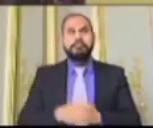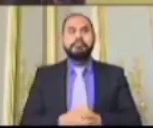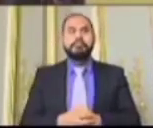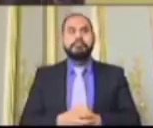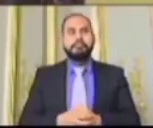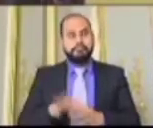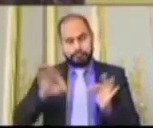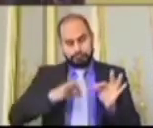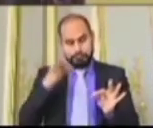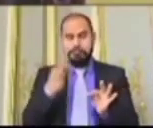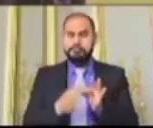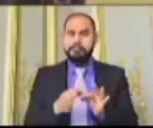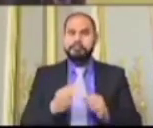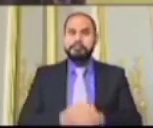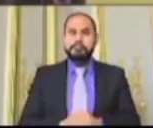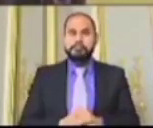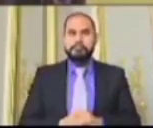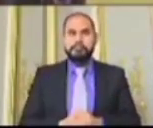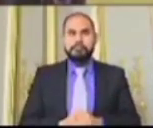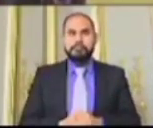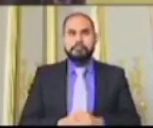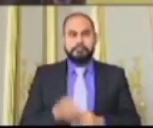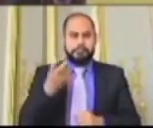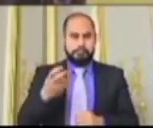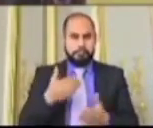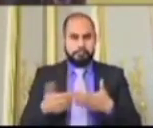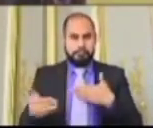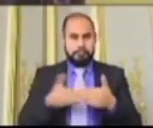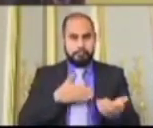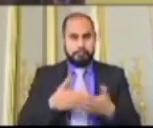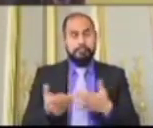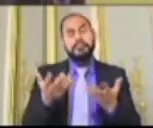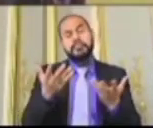poder lograr pues esa modernización tan ansiada, ¿no?